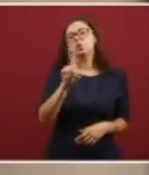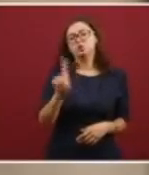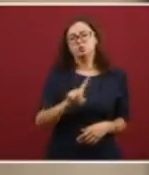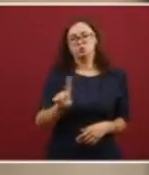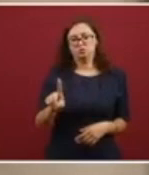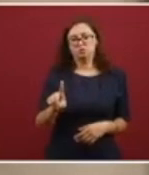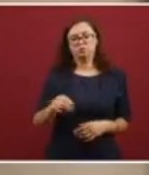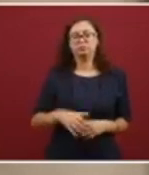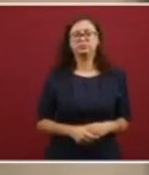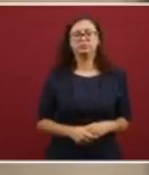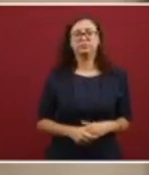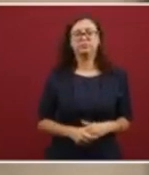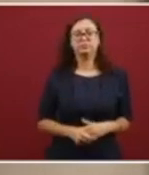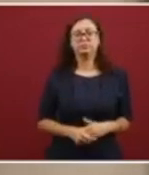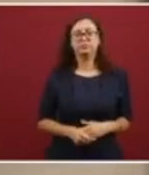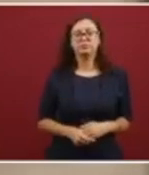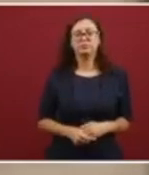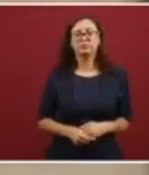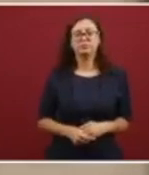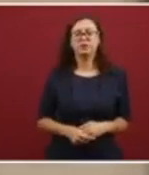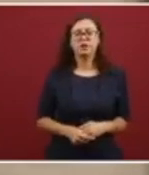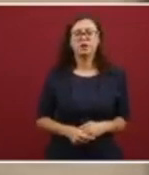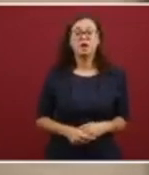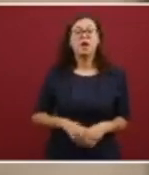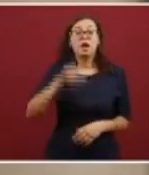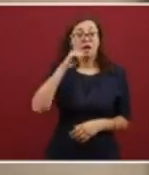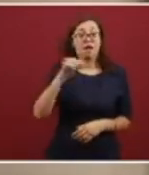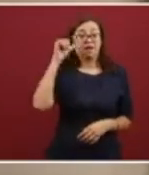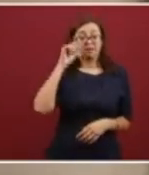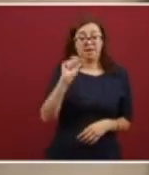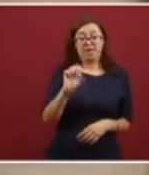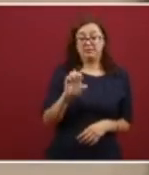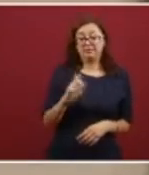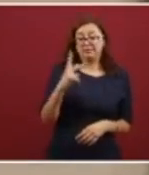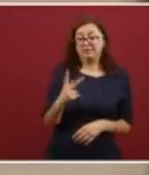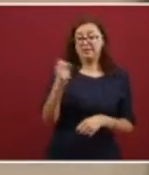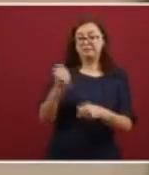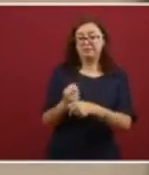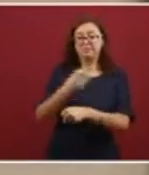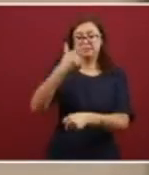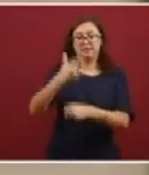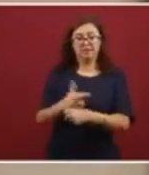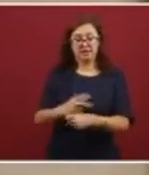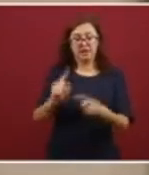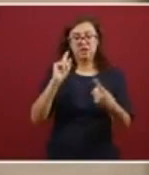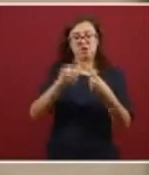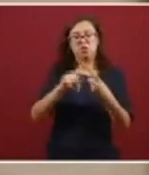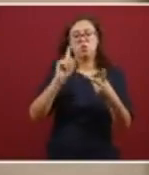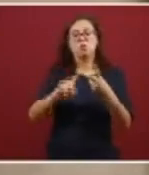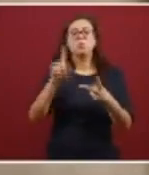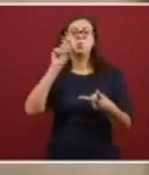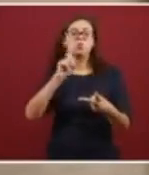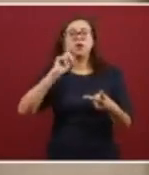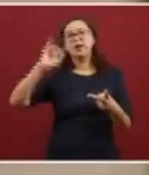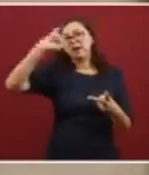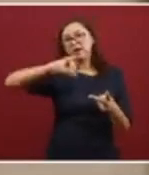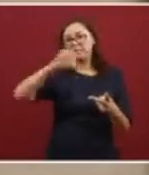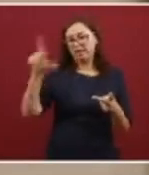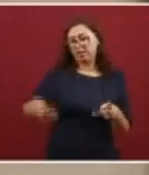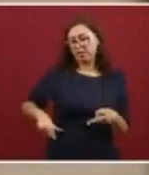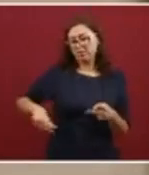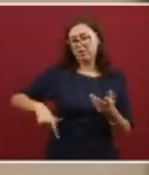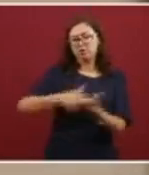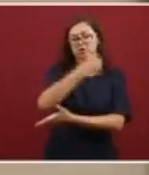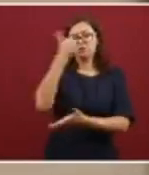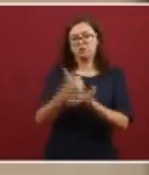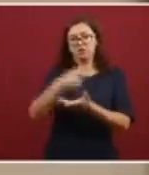Ayer el secretario de Educación Esteban Moctezuma y la jefa de gobierno Claudia Sheinbaum anunciaron